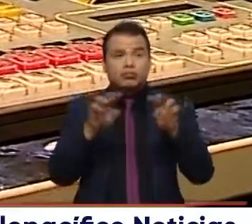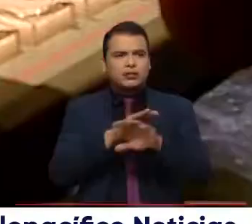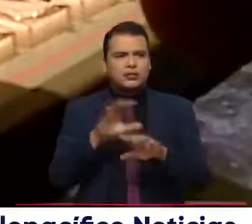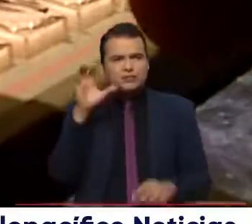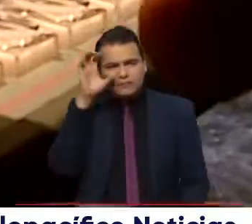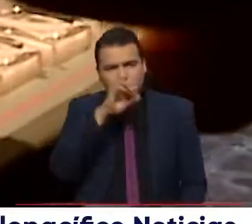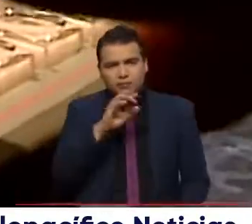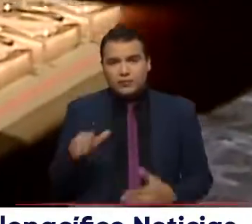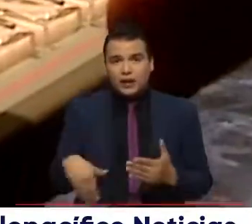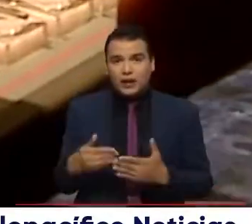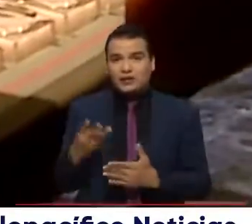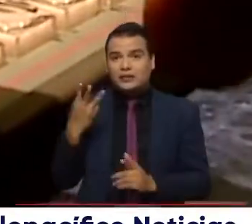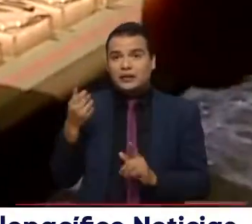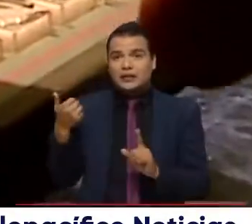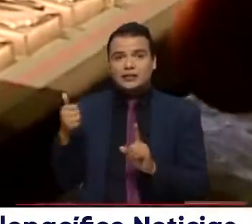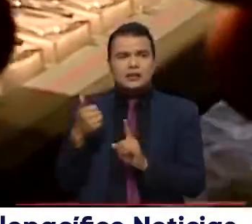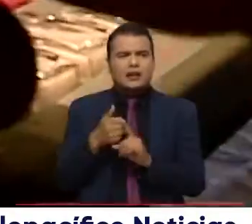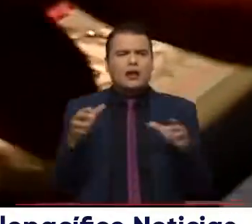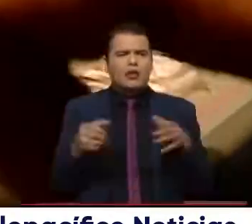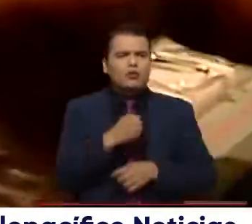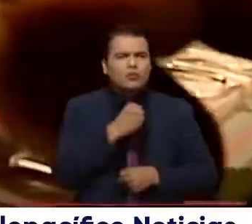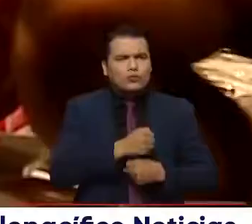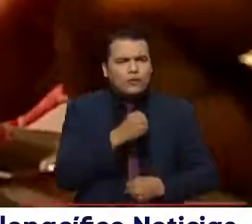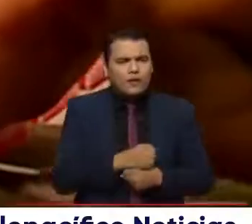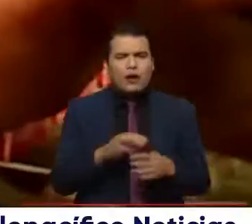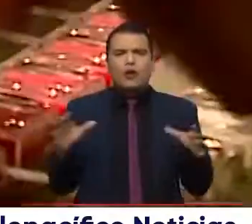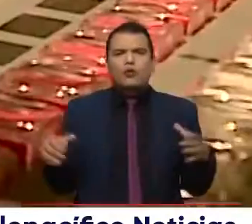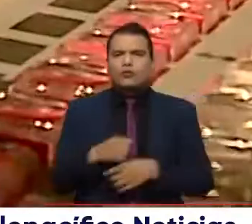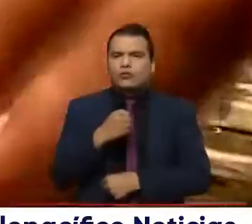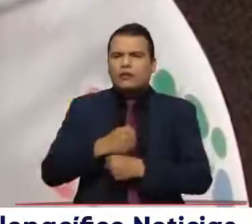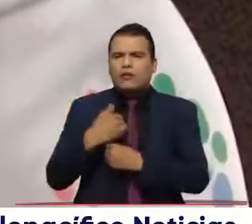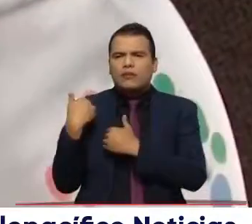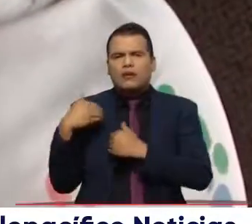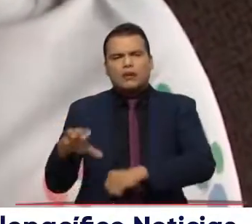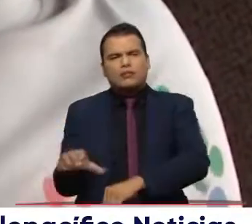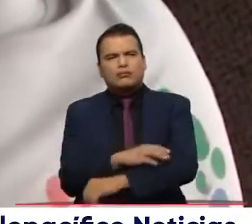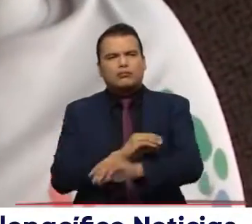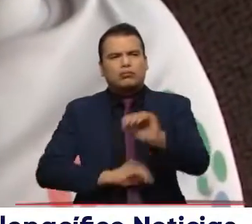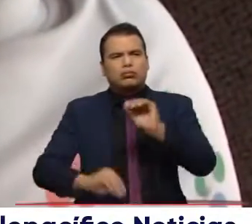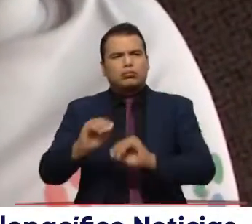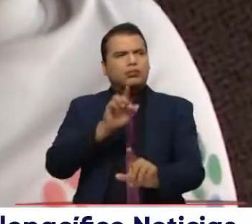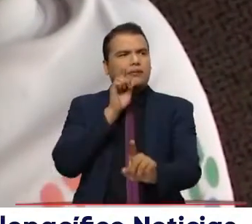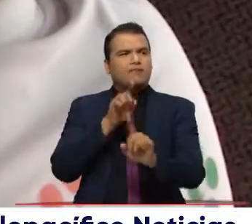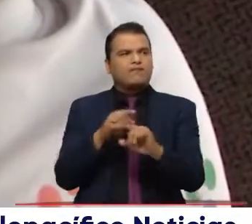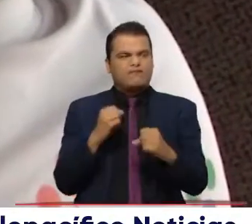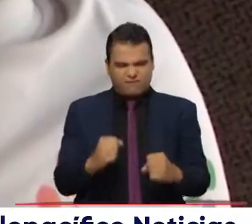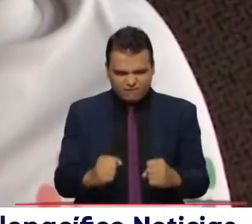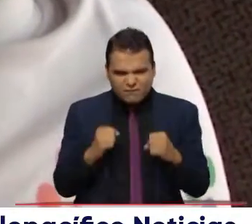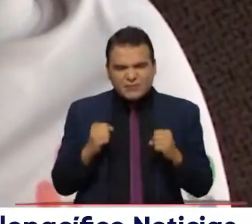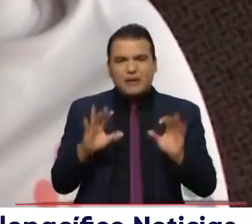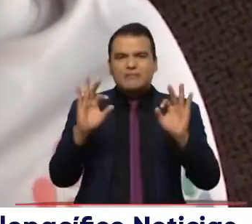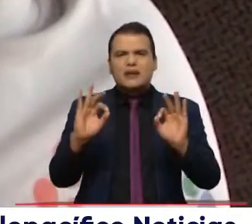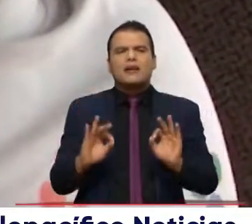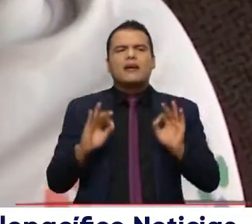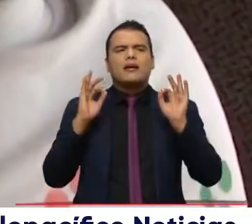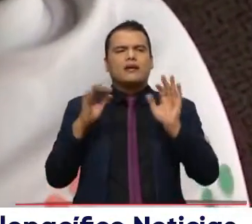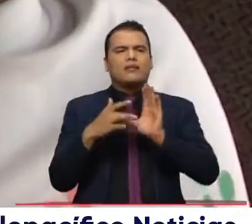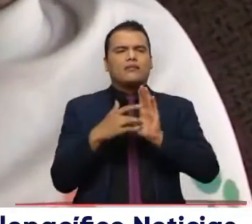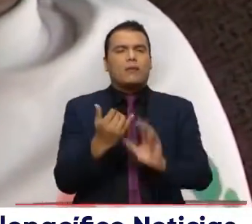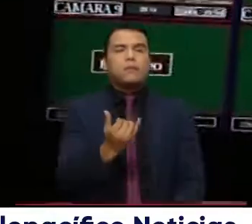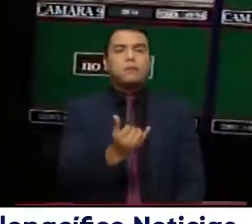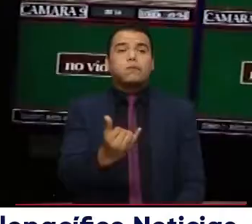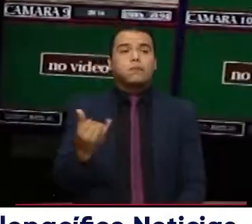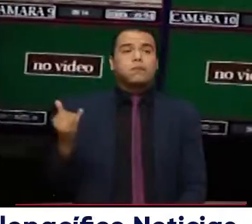durante más de 3 décadas tanto el equipo humano como tecnológico se ha reforzado para optimizar la calidad y variedad de